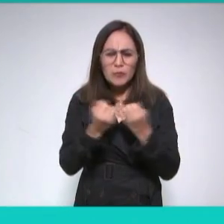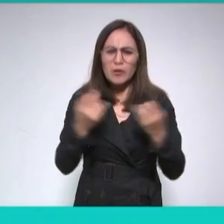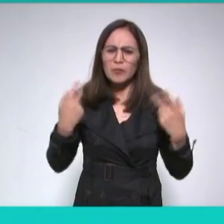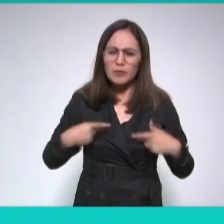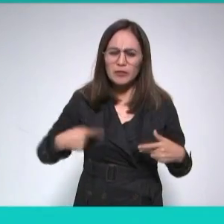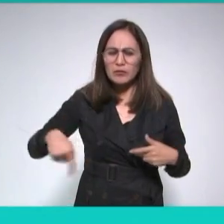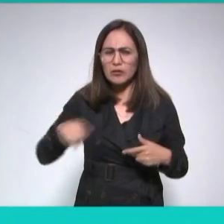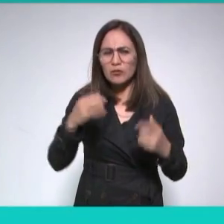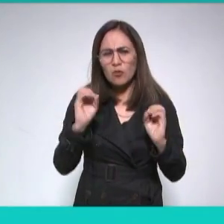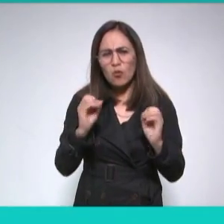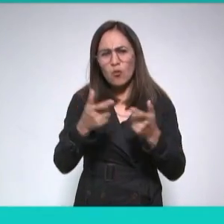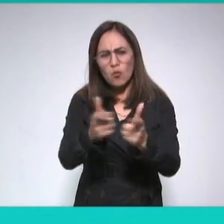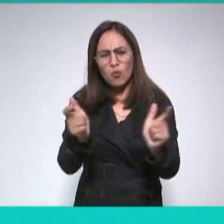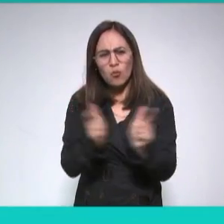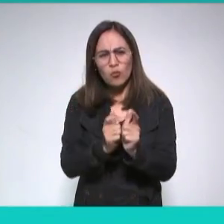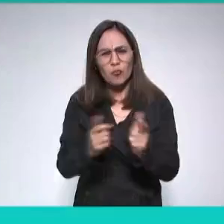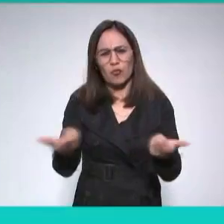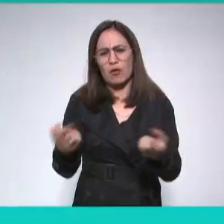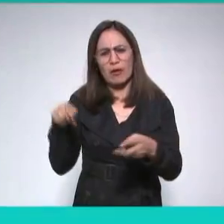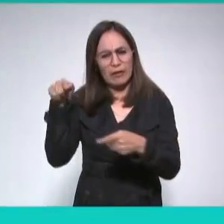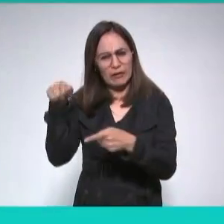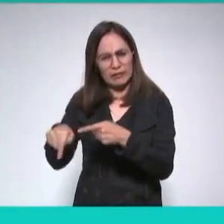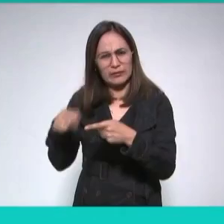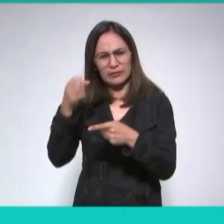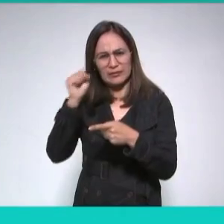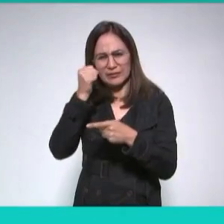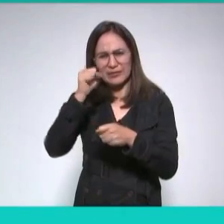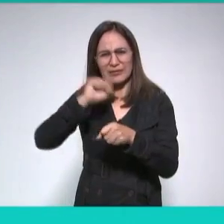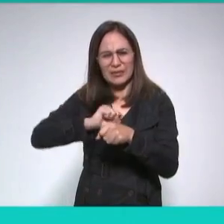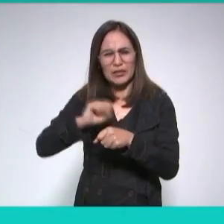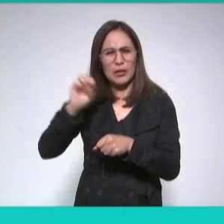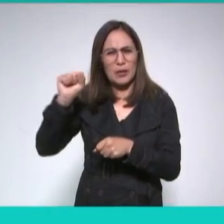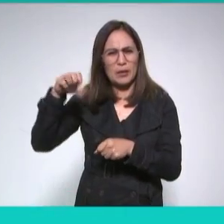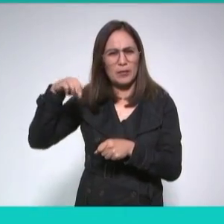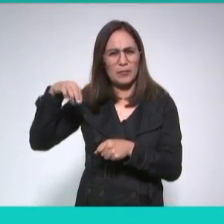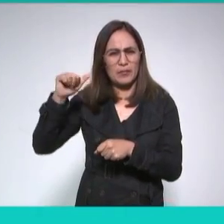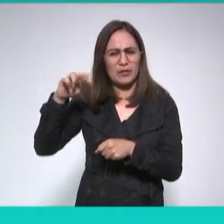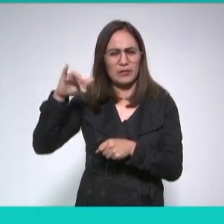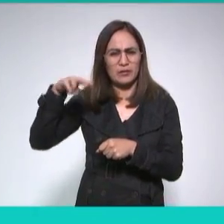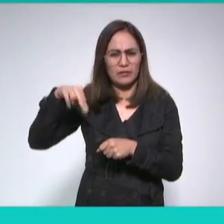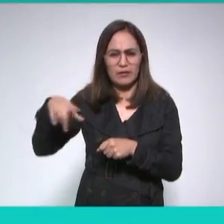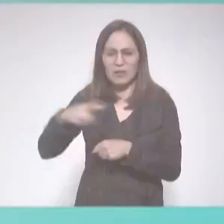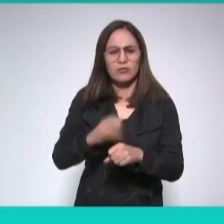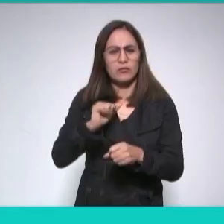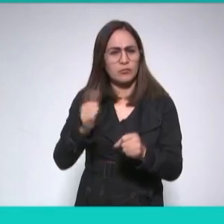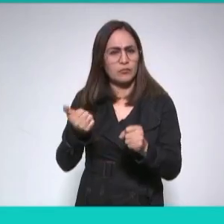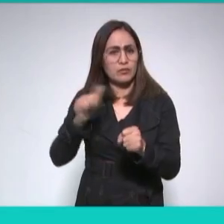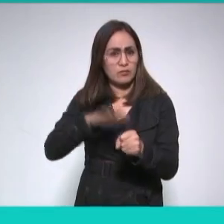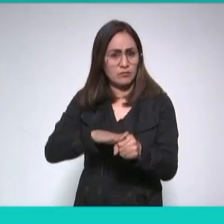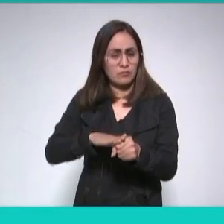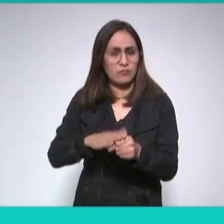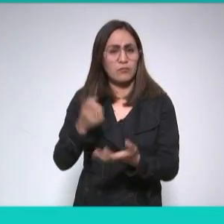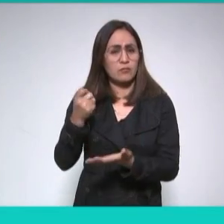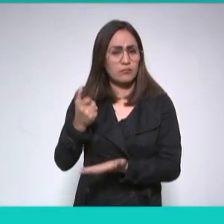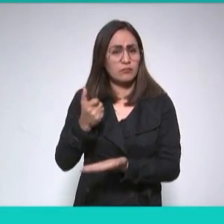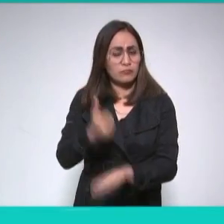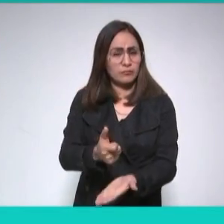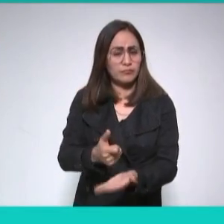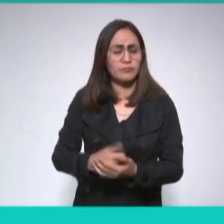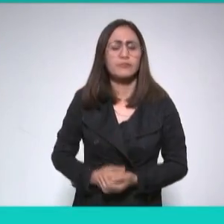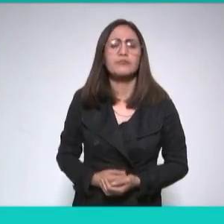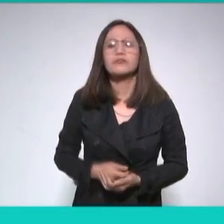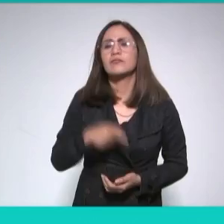caso específico la Secretaría de Marina haya emprendido en torno al sargazo. Se determinó